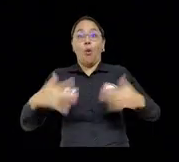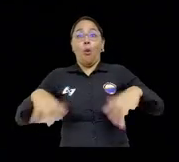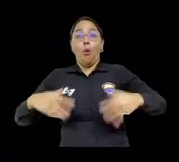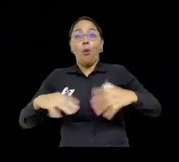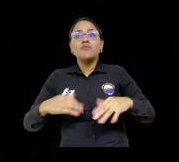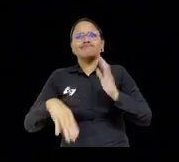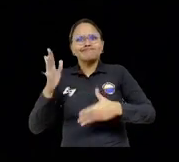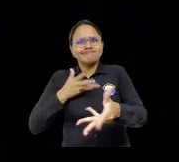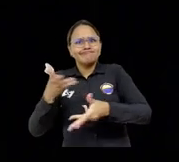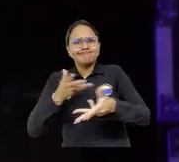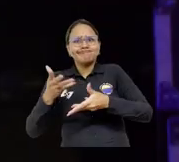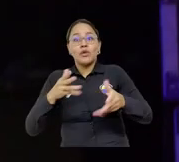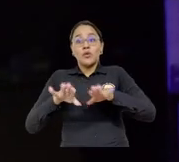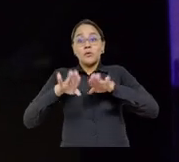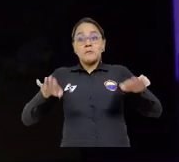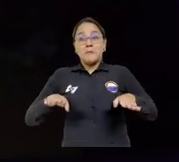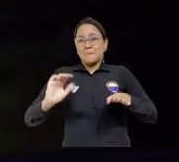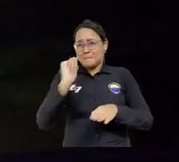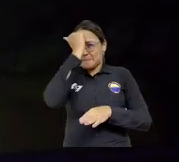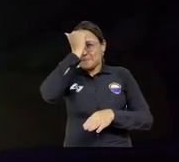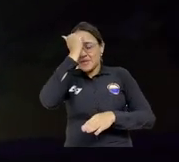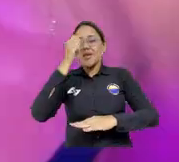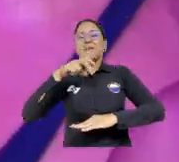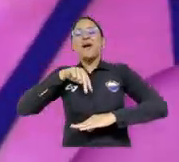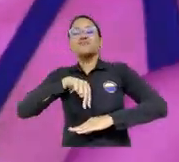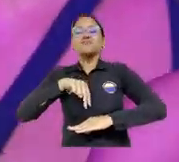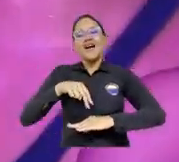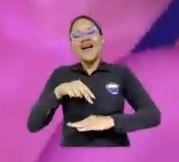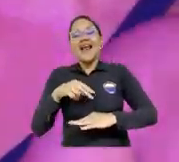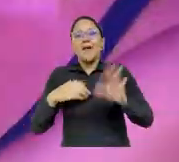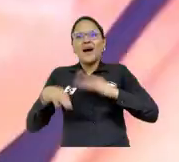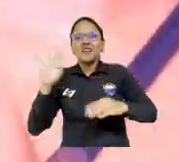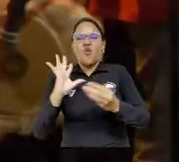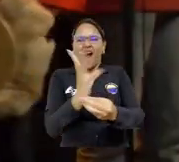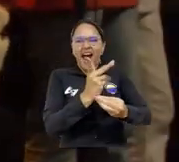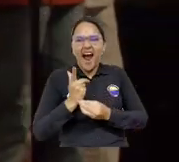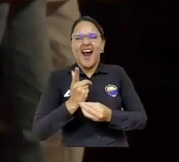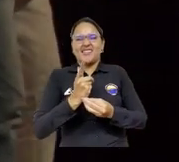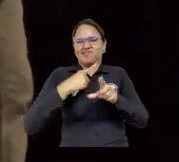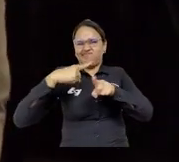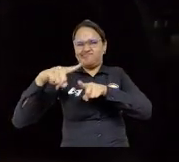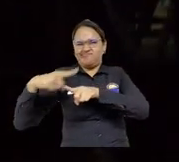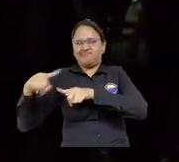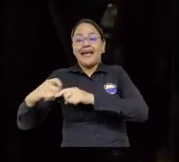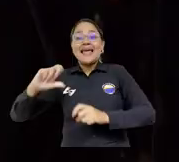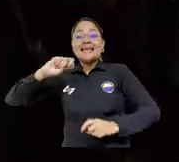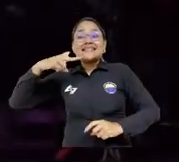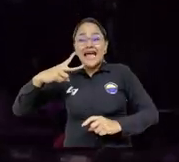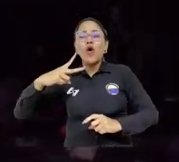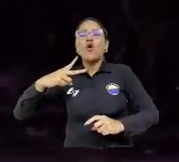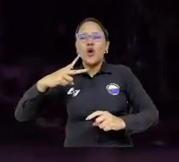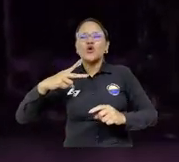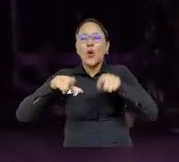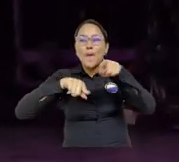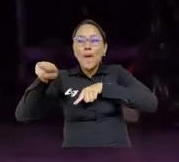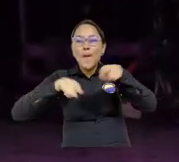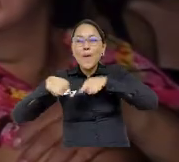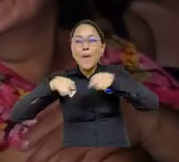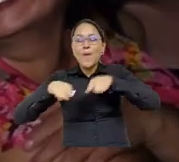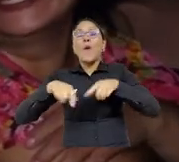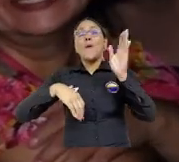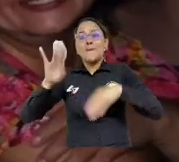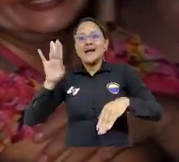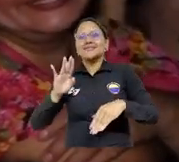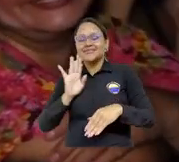Ha jugado un papel fundamental. La tarima principal acogió la presentación de arte interdisciplinario de la segunda convocatoria de Paz en